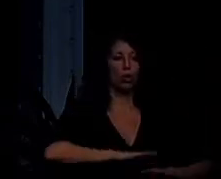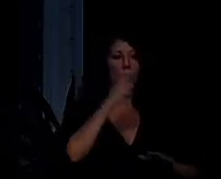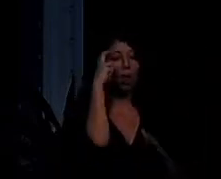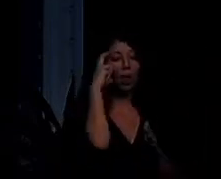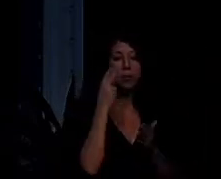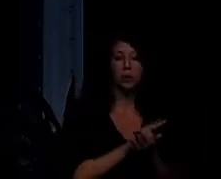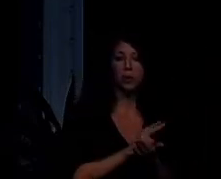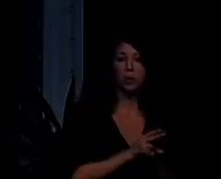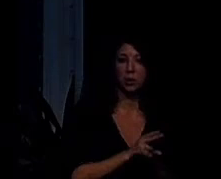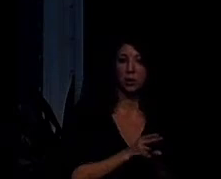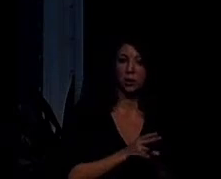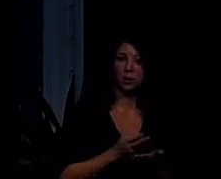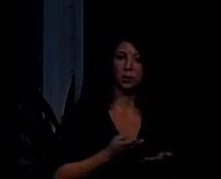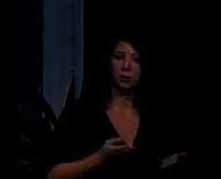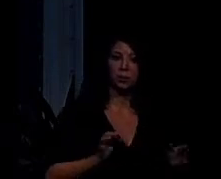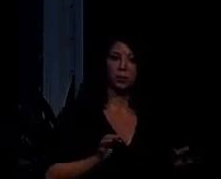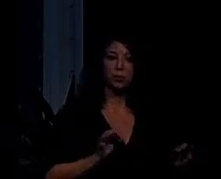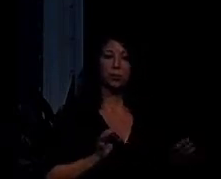dormir.